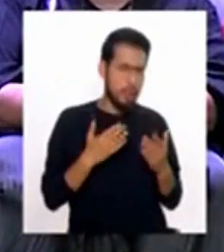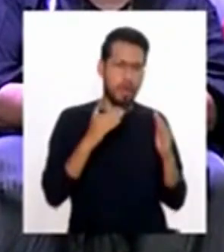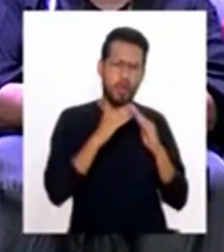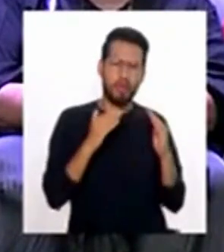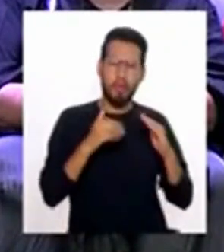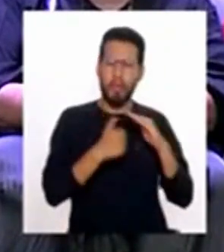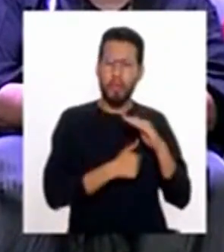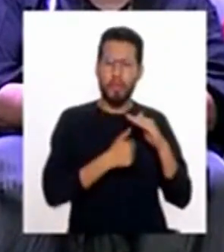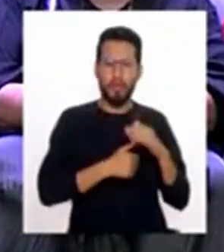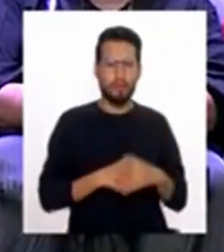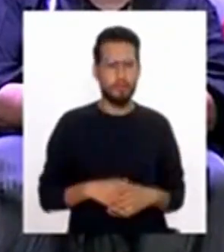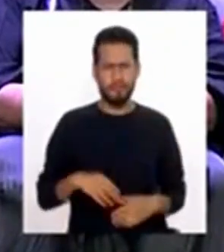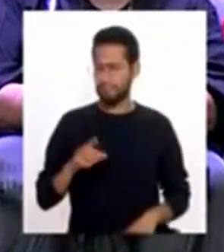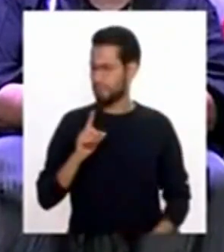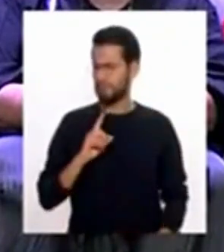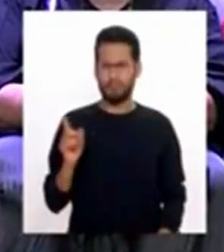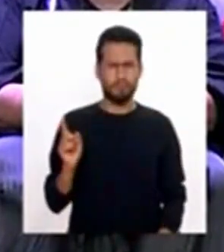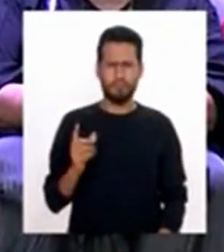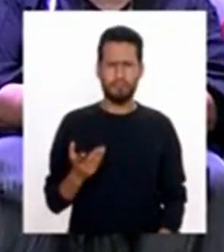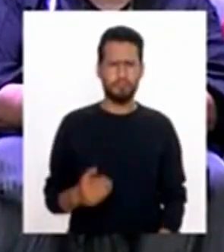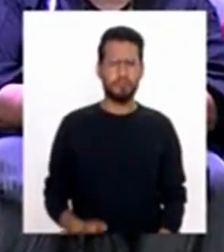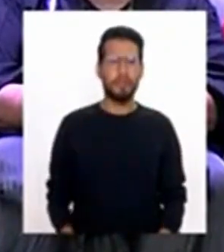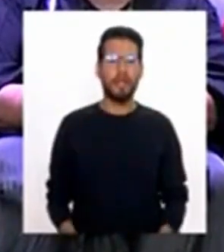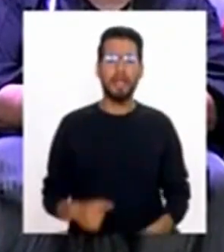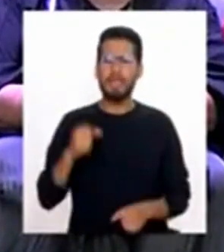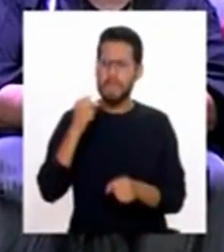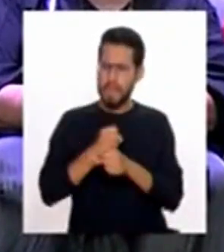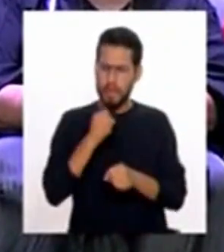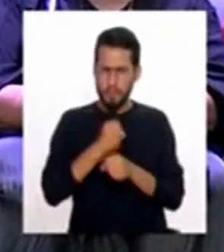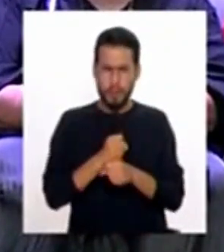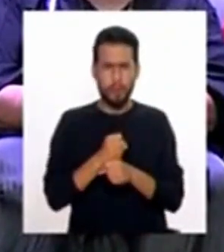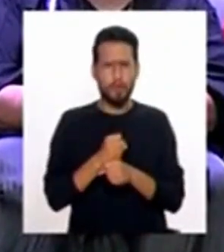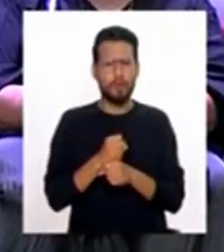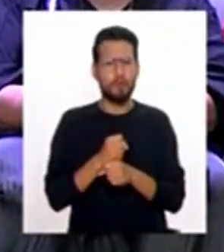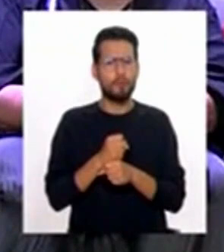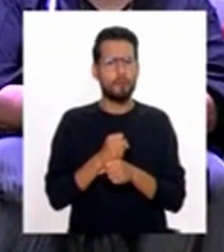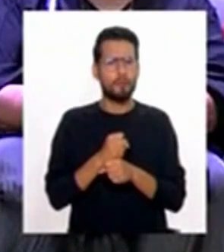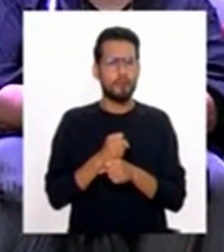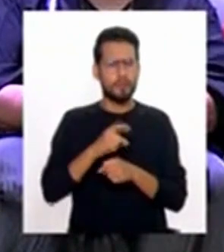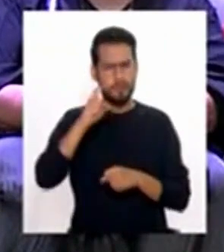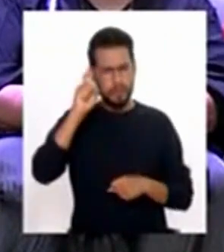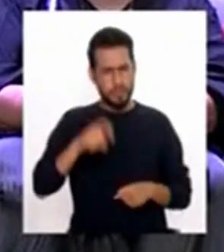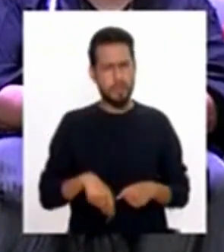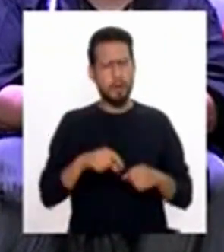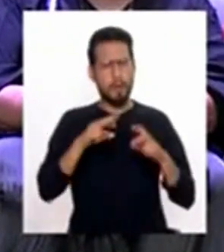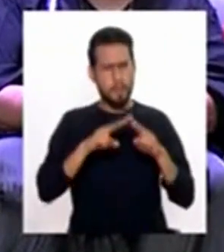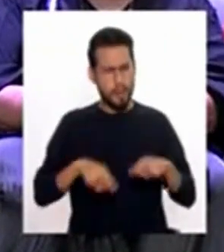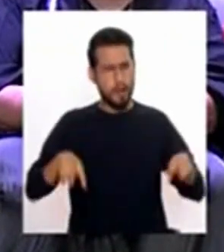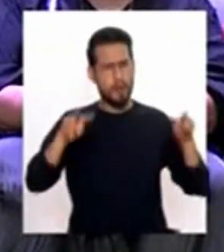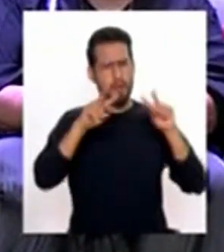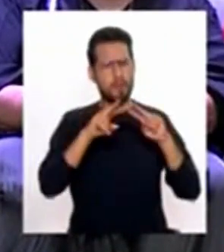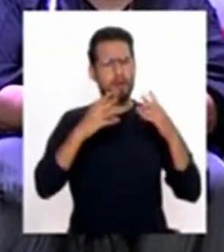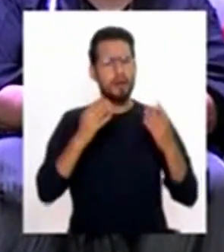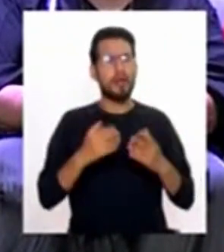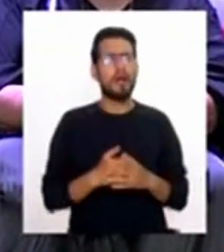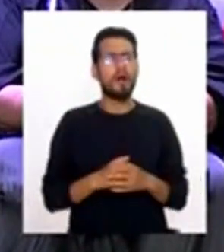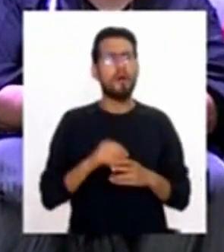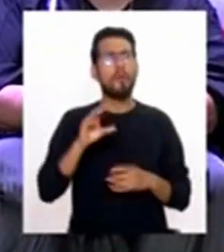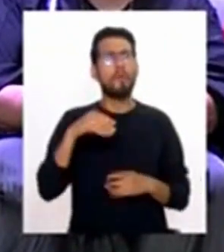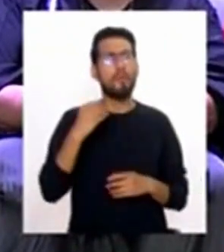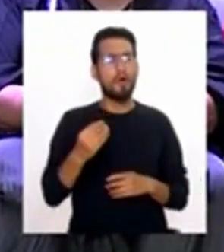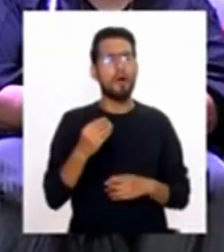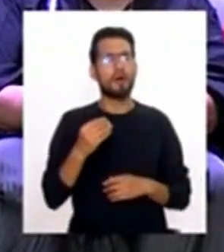cuando es todo lo contrario. Es el trabajo que debe ser valorado más, porque